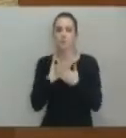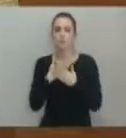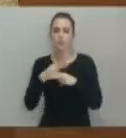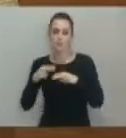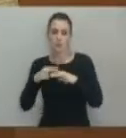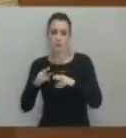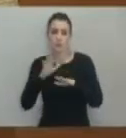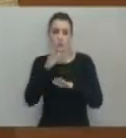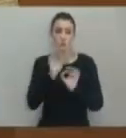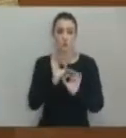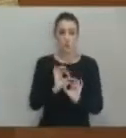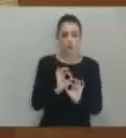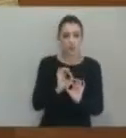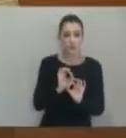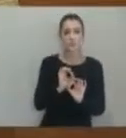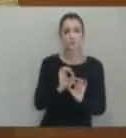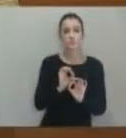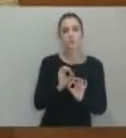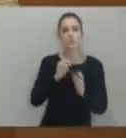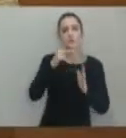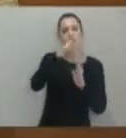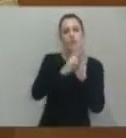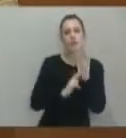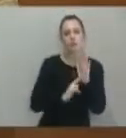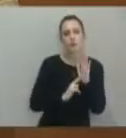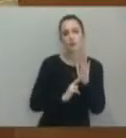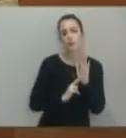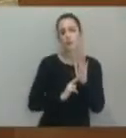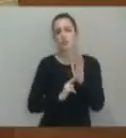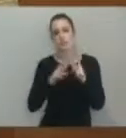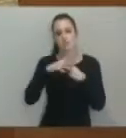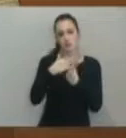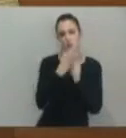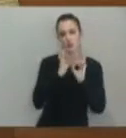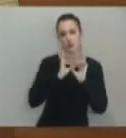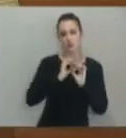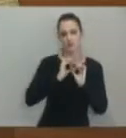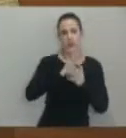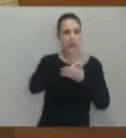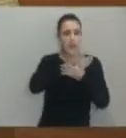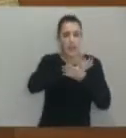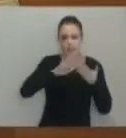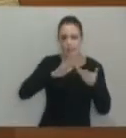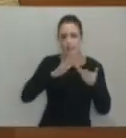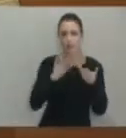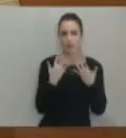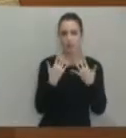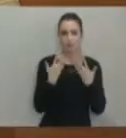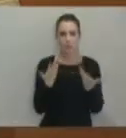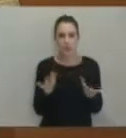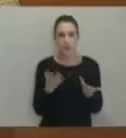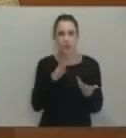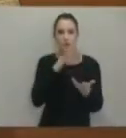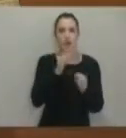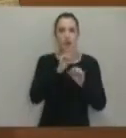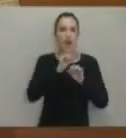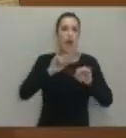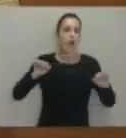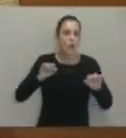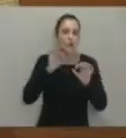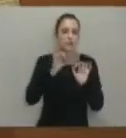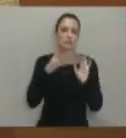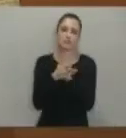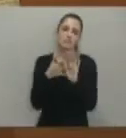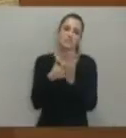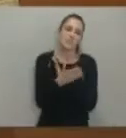la inevitabilidad de llevar a cabo una regularización de esta situación a toda prisa, aun cuando esto supusiese comprometer